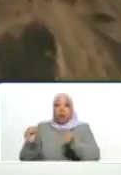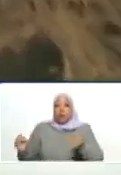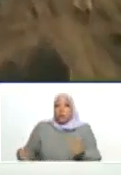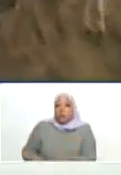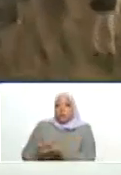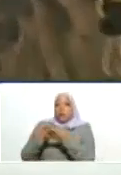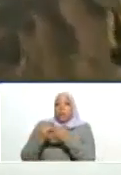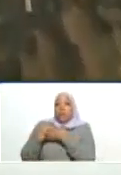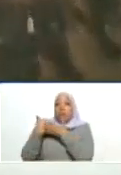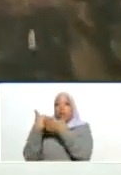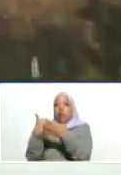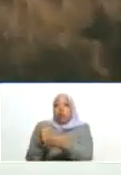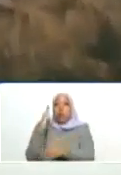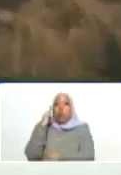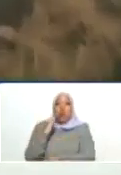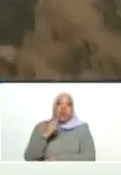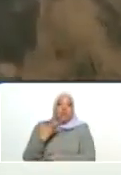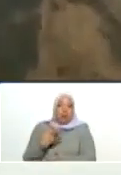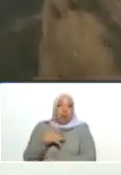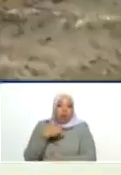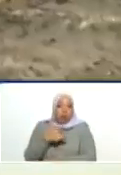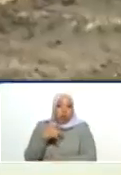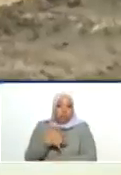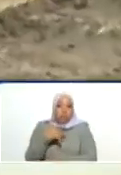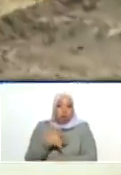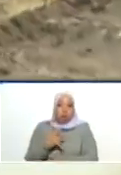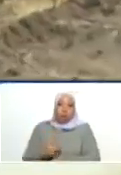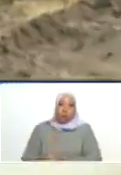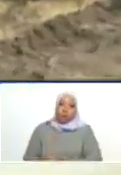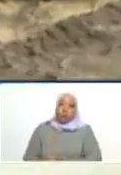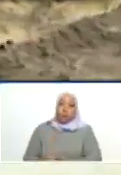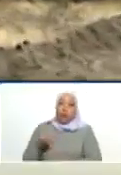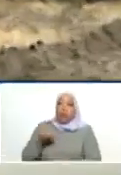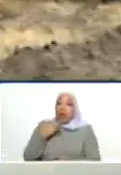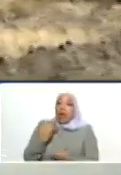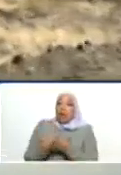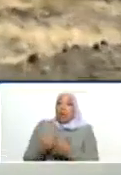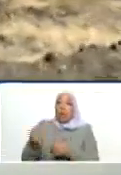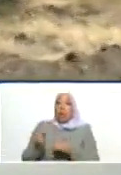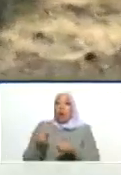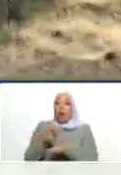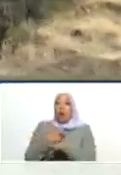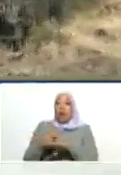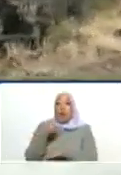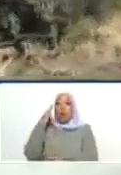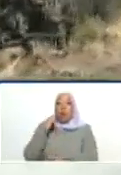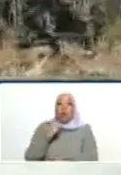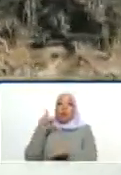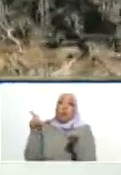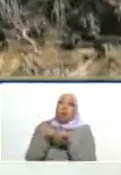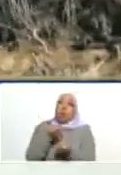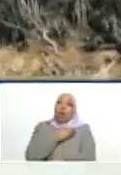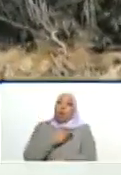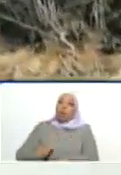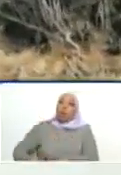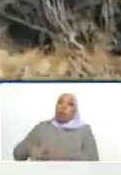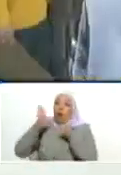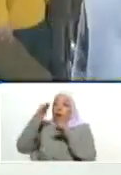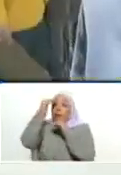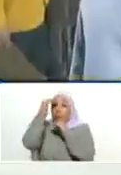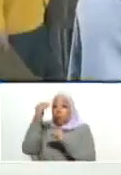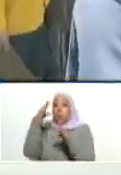y empuje bolivariano, y allí están. Quiero agradecerle al gobierno del presidente Boric todas las